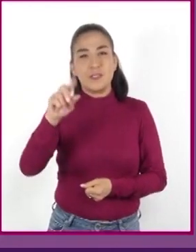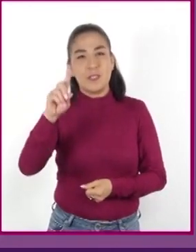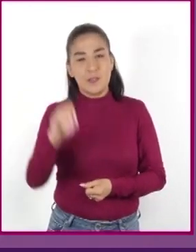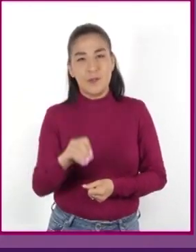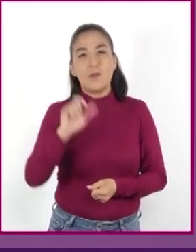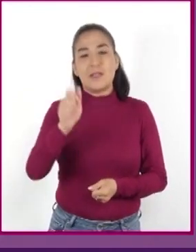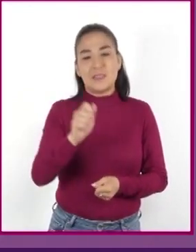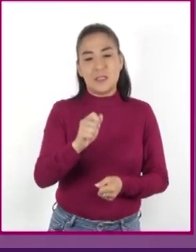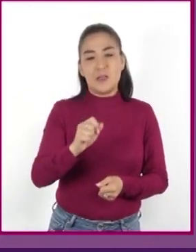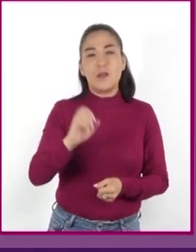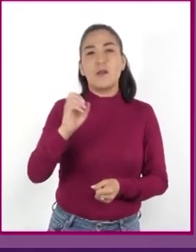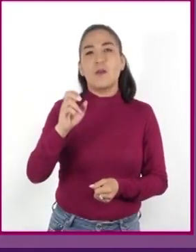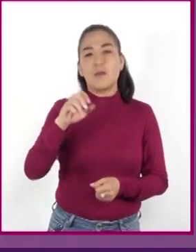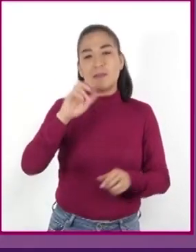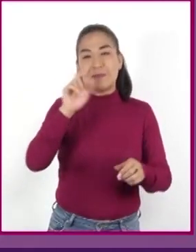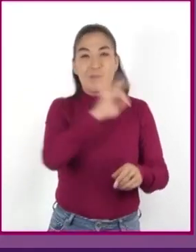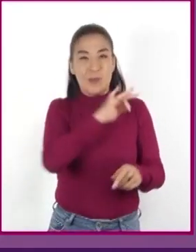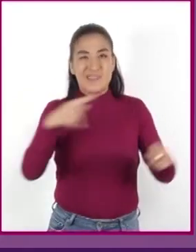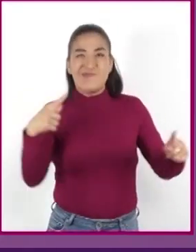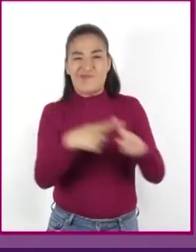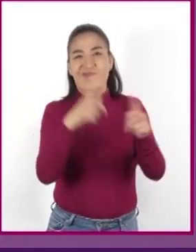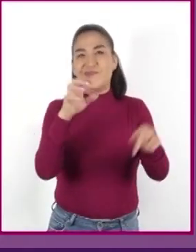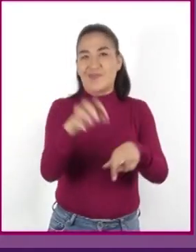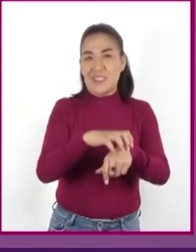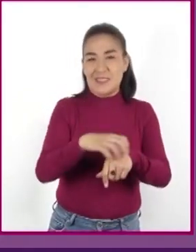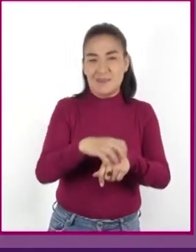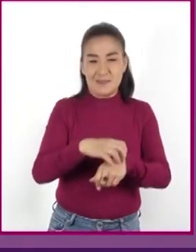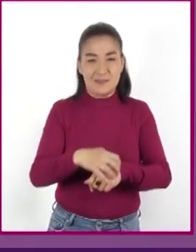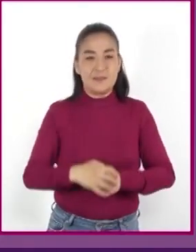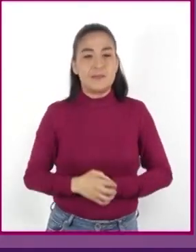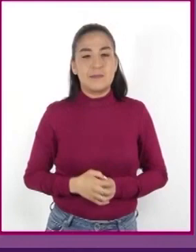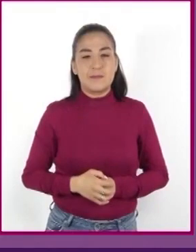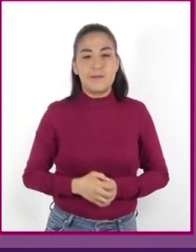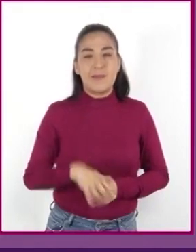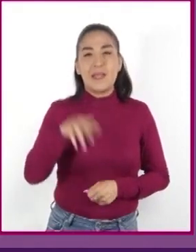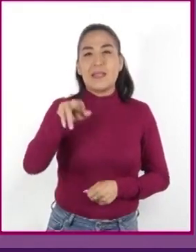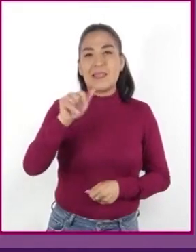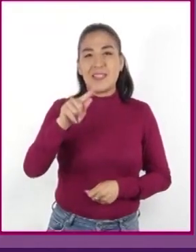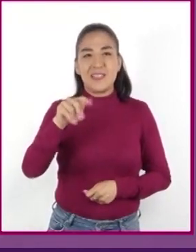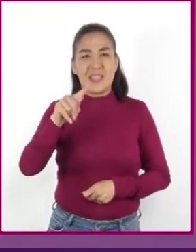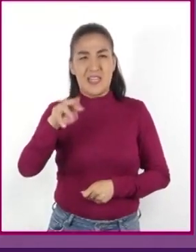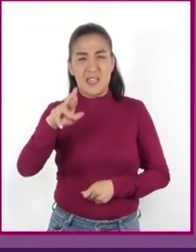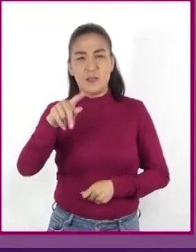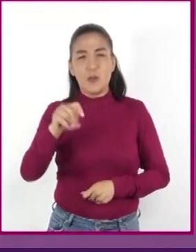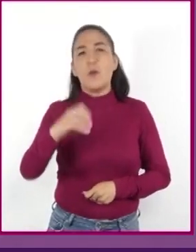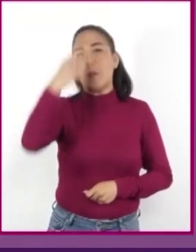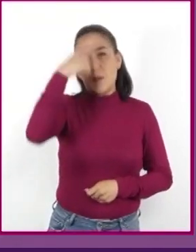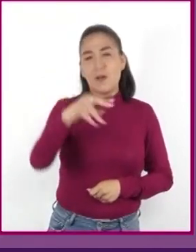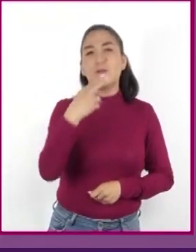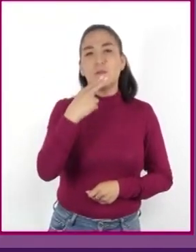gaseoso, que es muy tóxico. El nitrato de cobre se utiliza en la